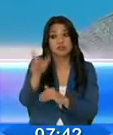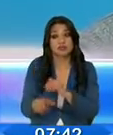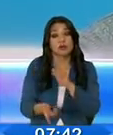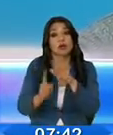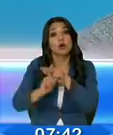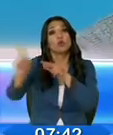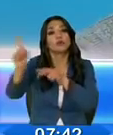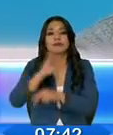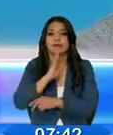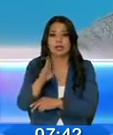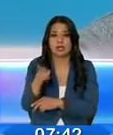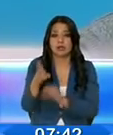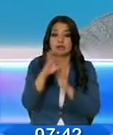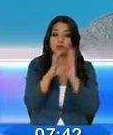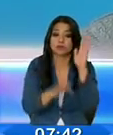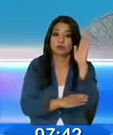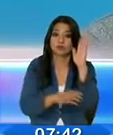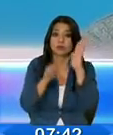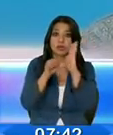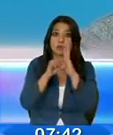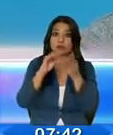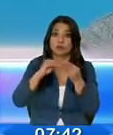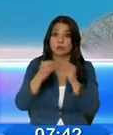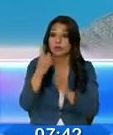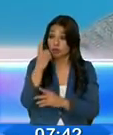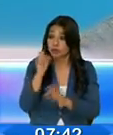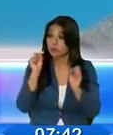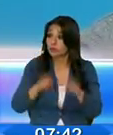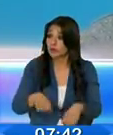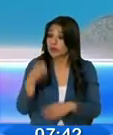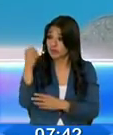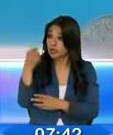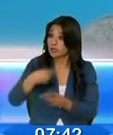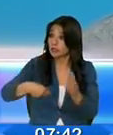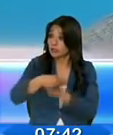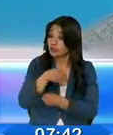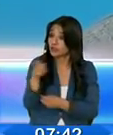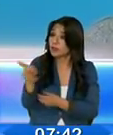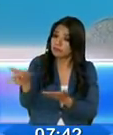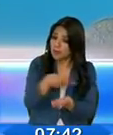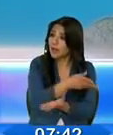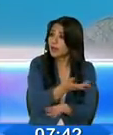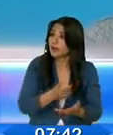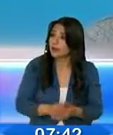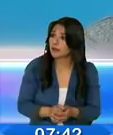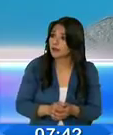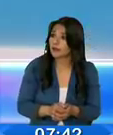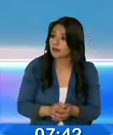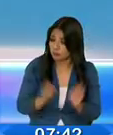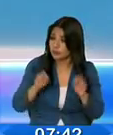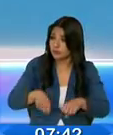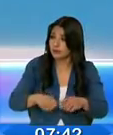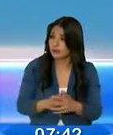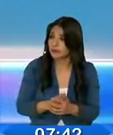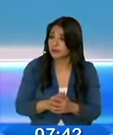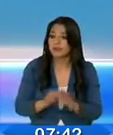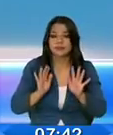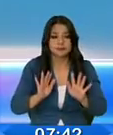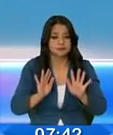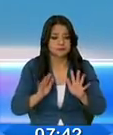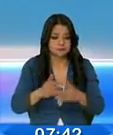de acuerdo con la Constitución, artículo 11, el derecho a repetición para que pague. Sin duda. A ver, el